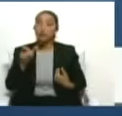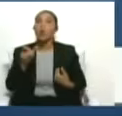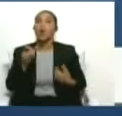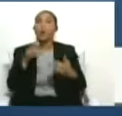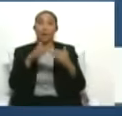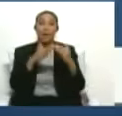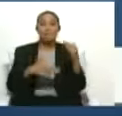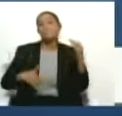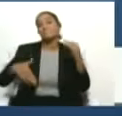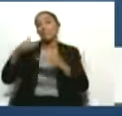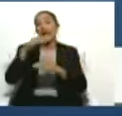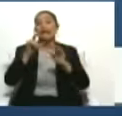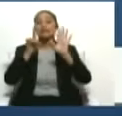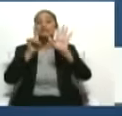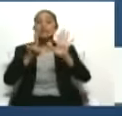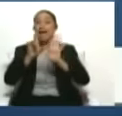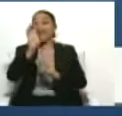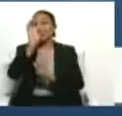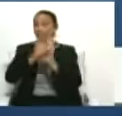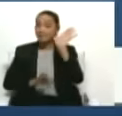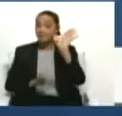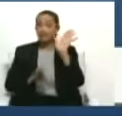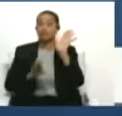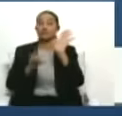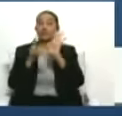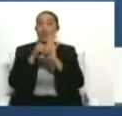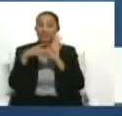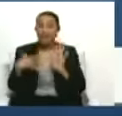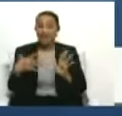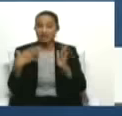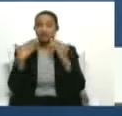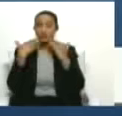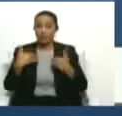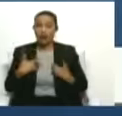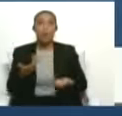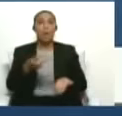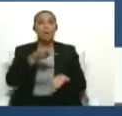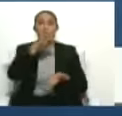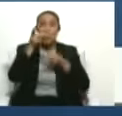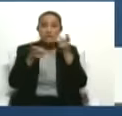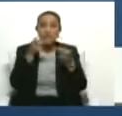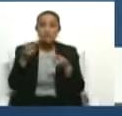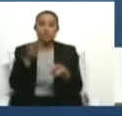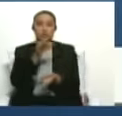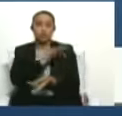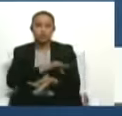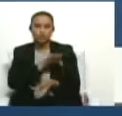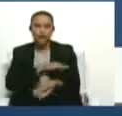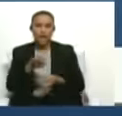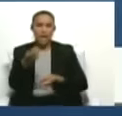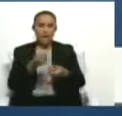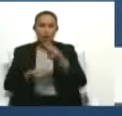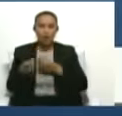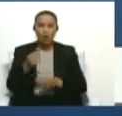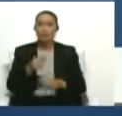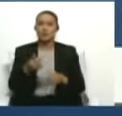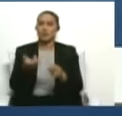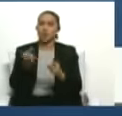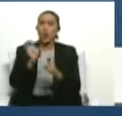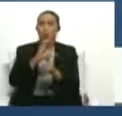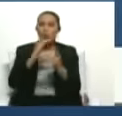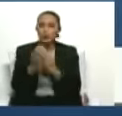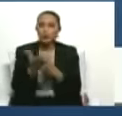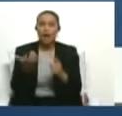6 capítulos en favor de los derechos civiles, políticos, económicos, sociales, culturales, ambientales e